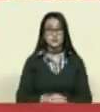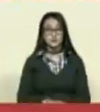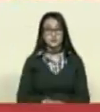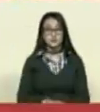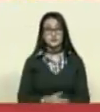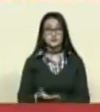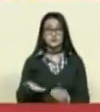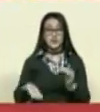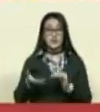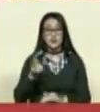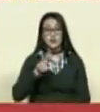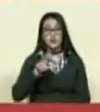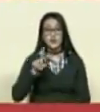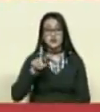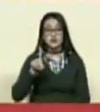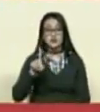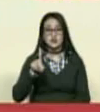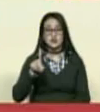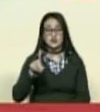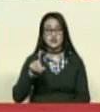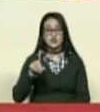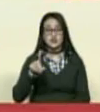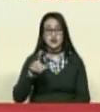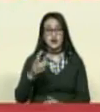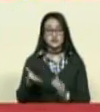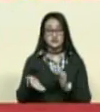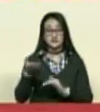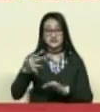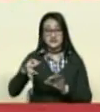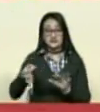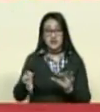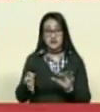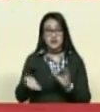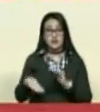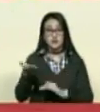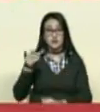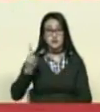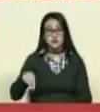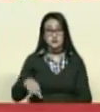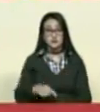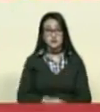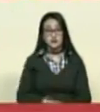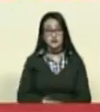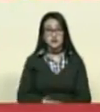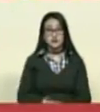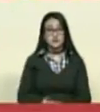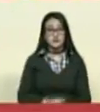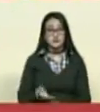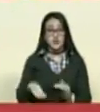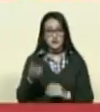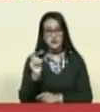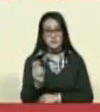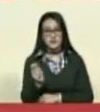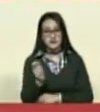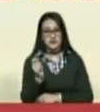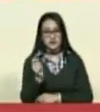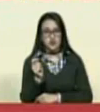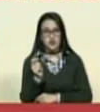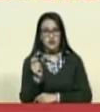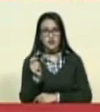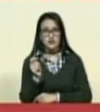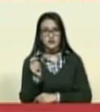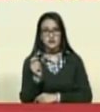El aumento de 21 unidades a 31 unidades tributarias del Sestatique socialista. El aumento de las pensiones y